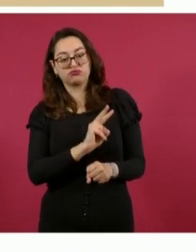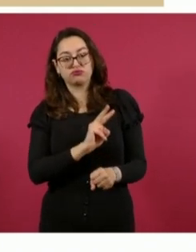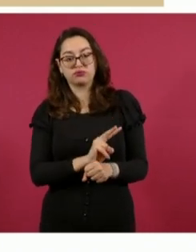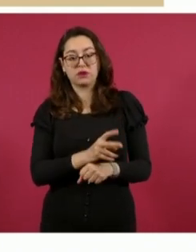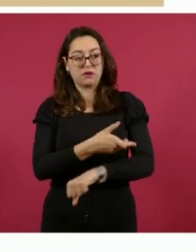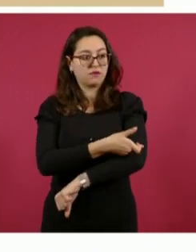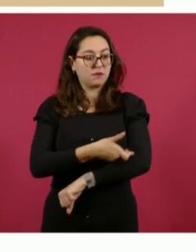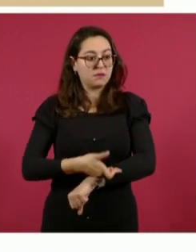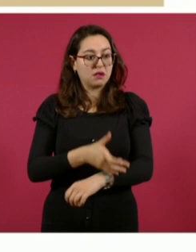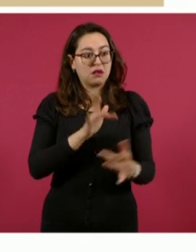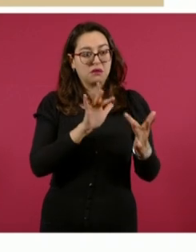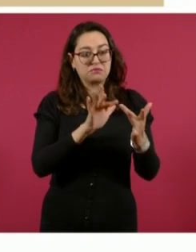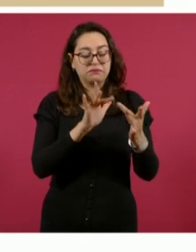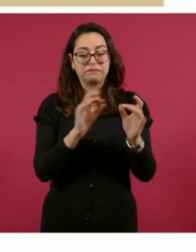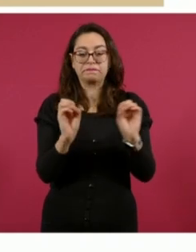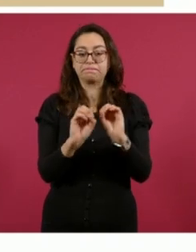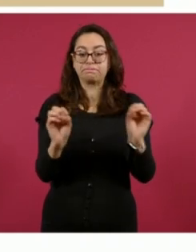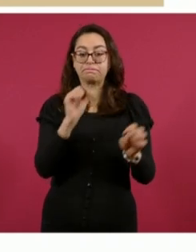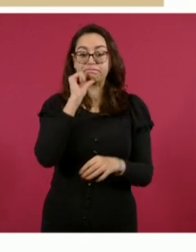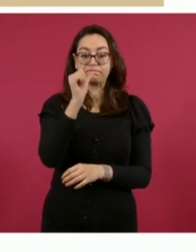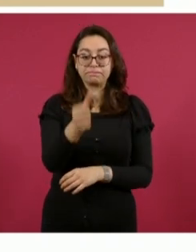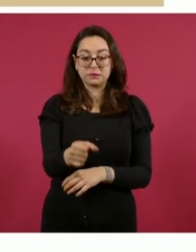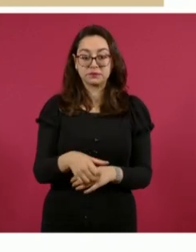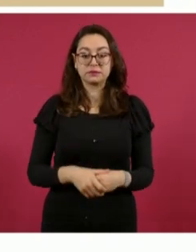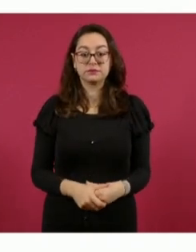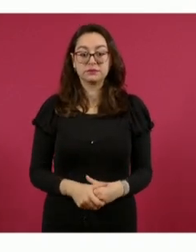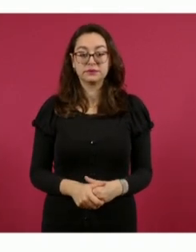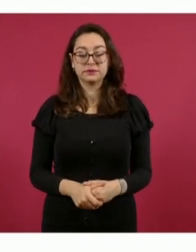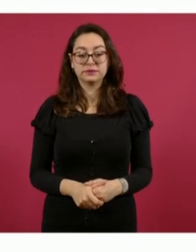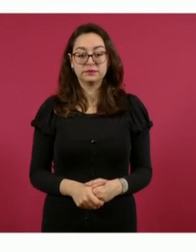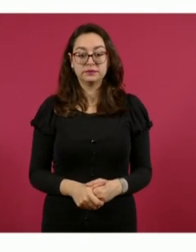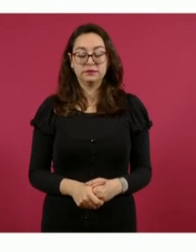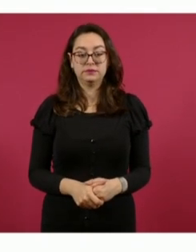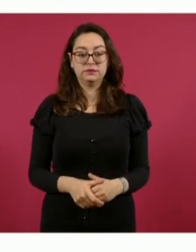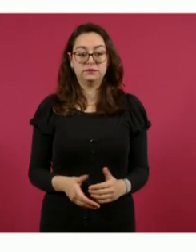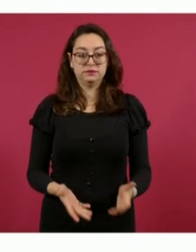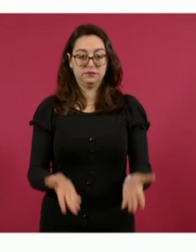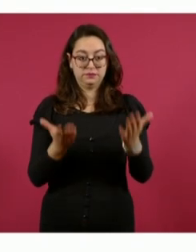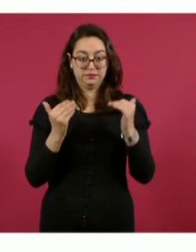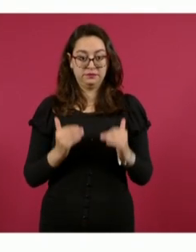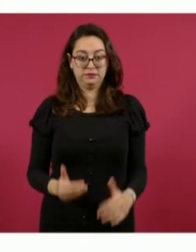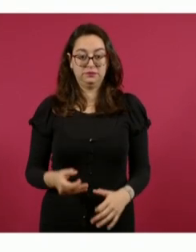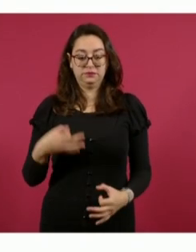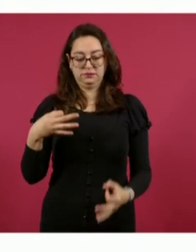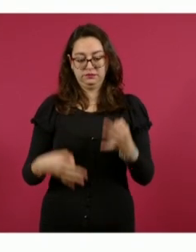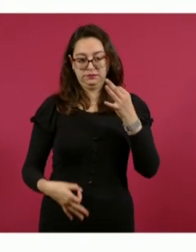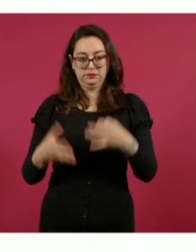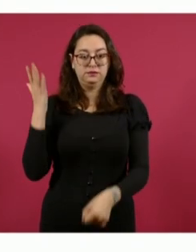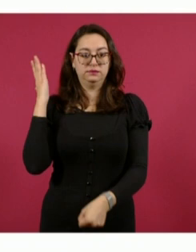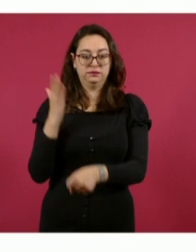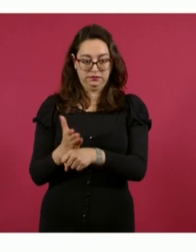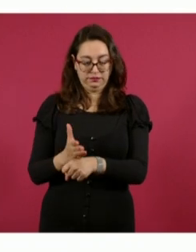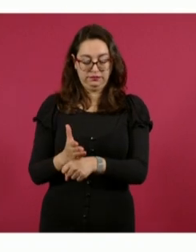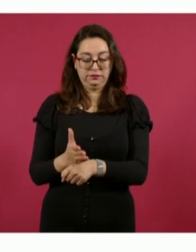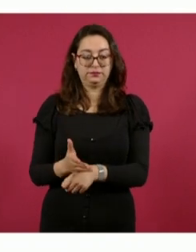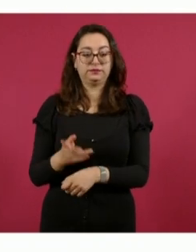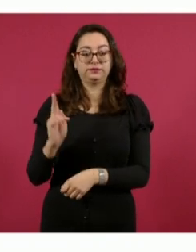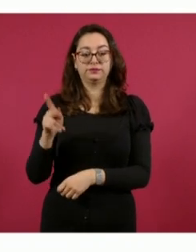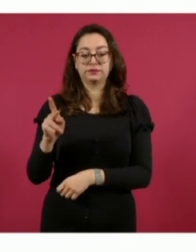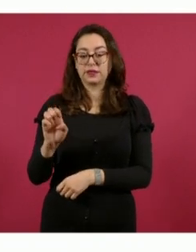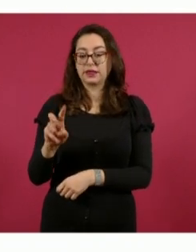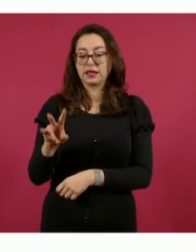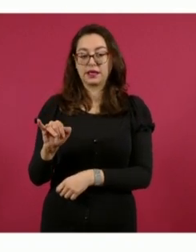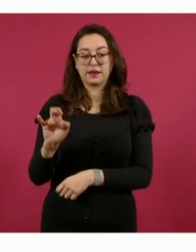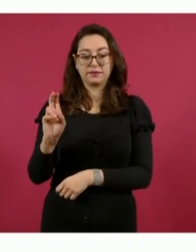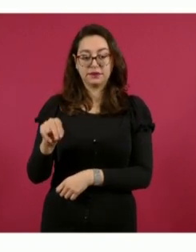familiares. Adelante. A las sentencias, tenemos esta de 33 años de prisión